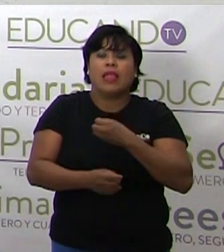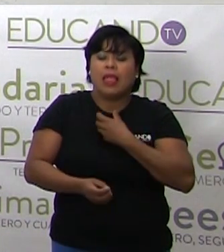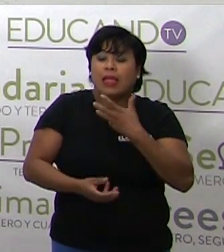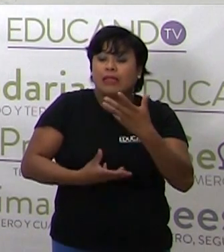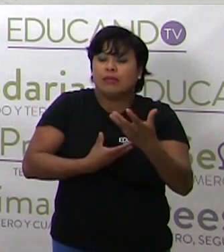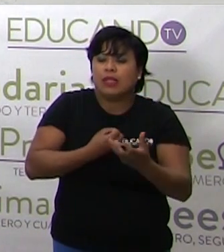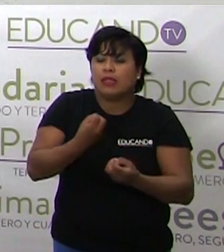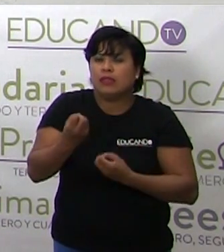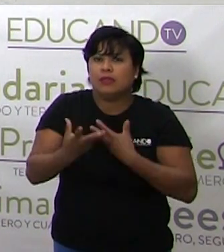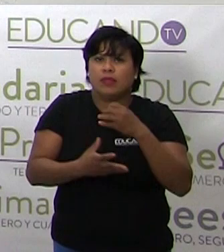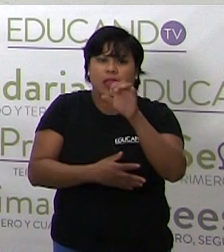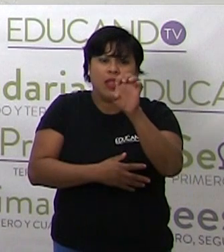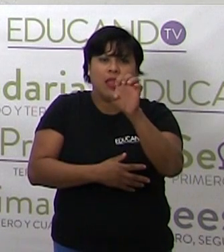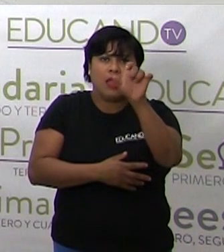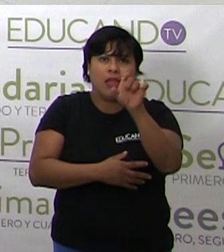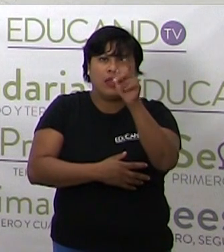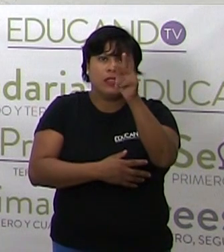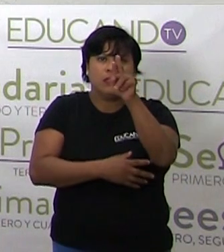expreso.